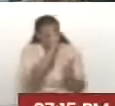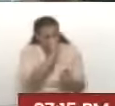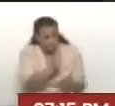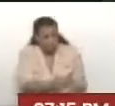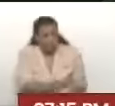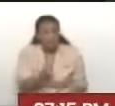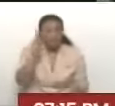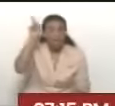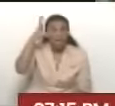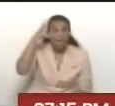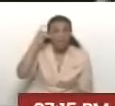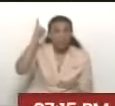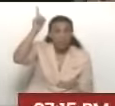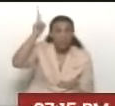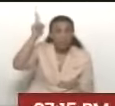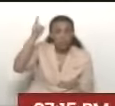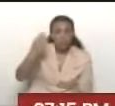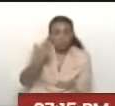Ante Él